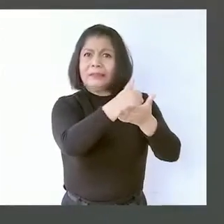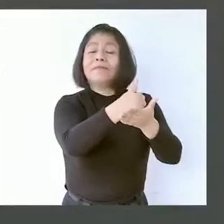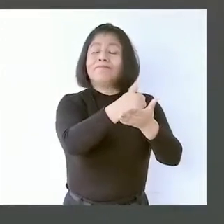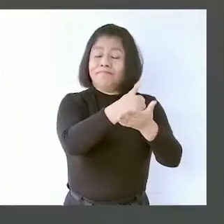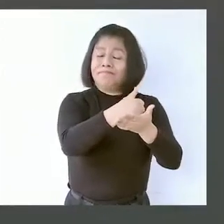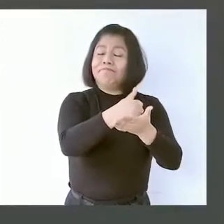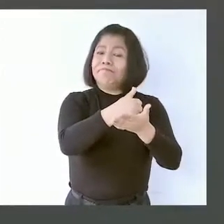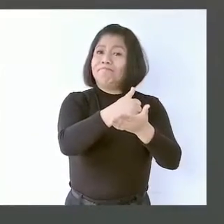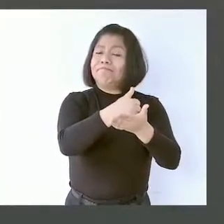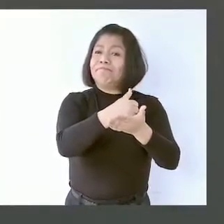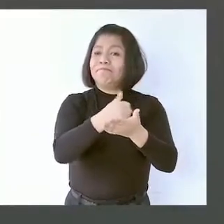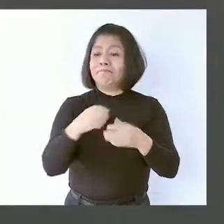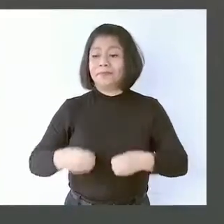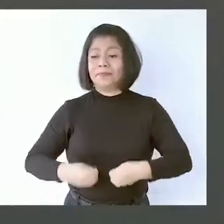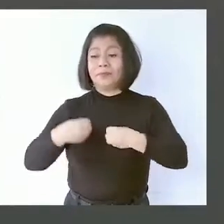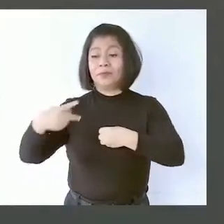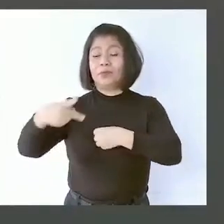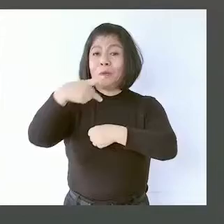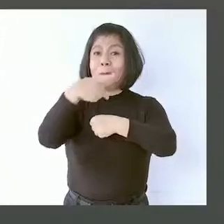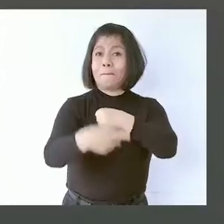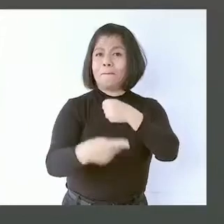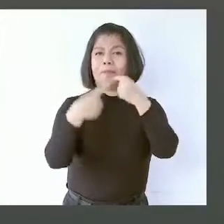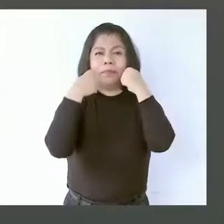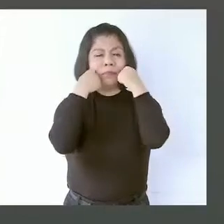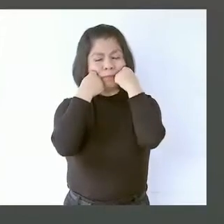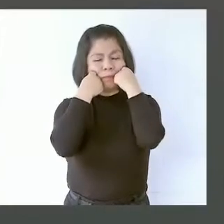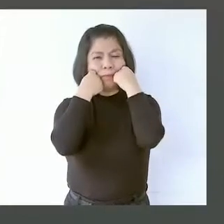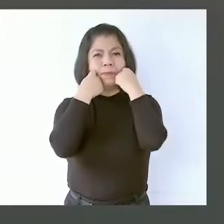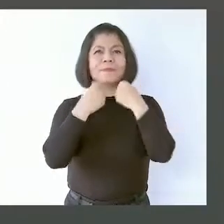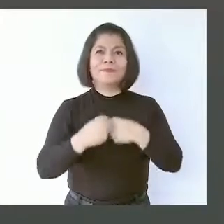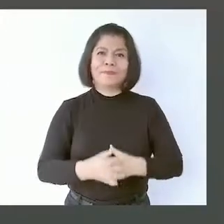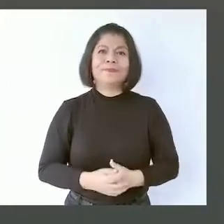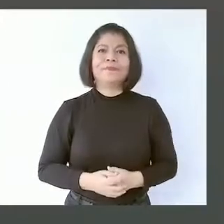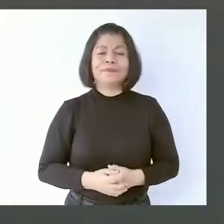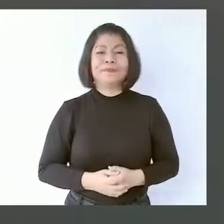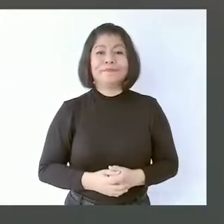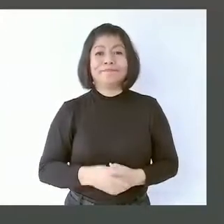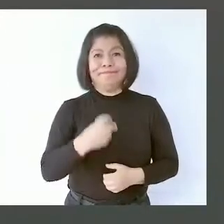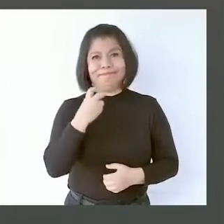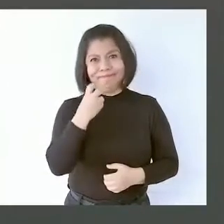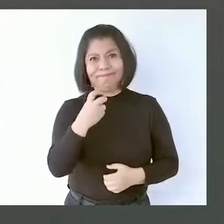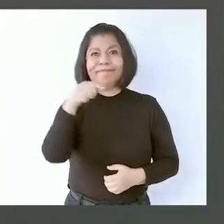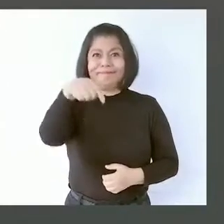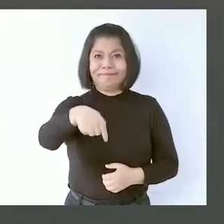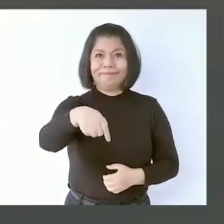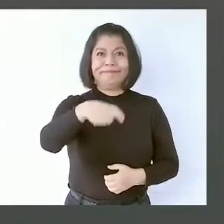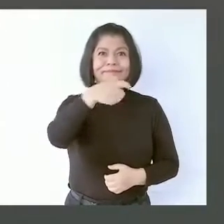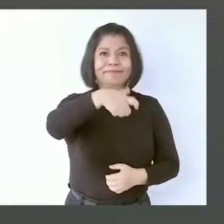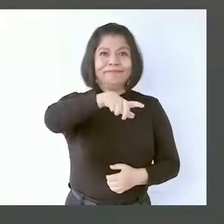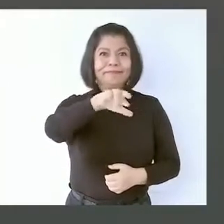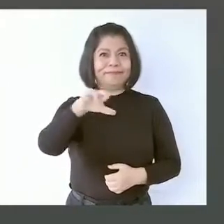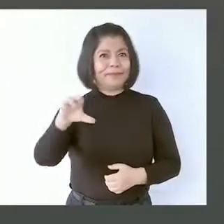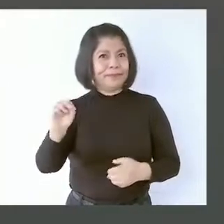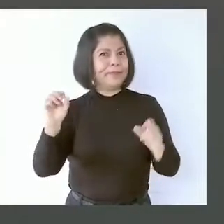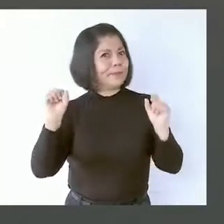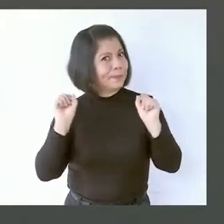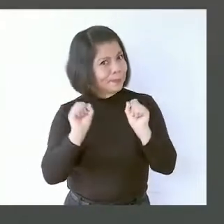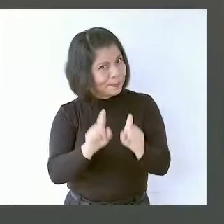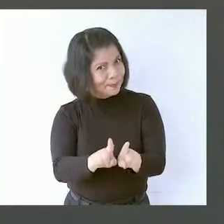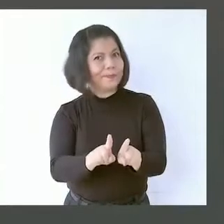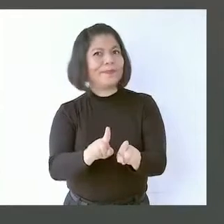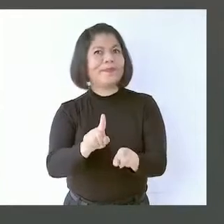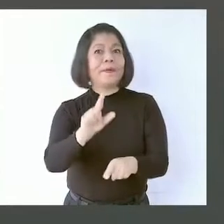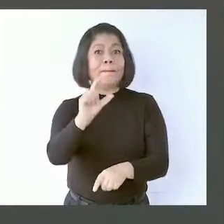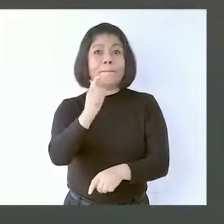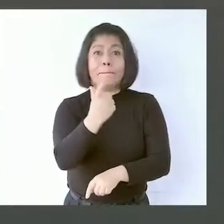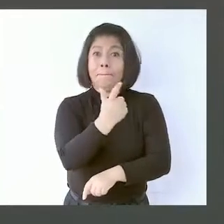Roo que no van a faltar las vacunas. Ya la semana próxima vienen